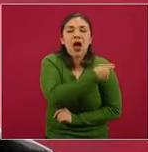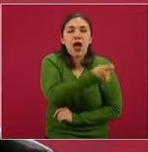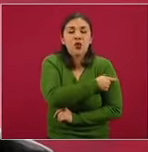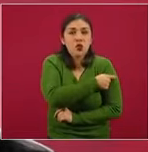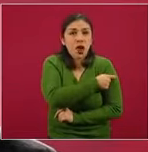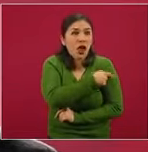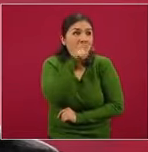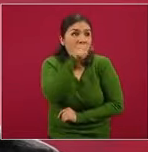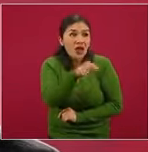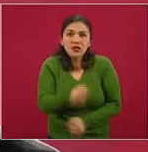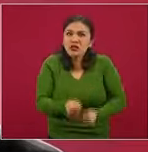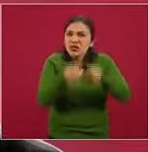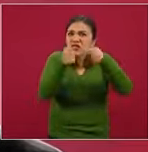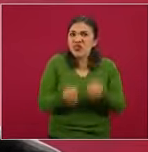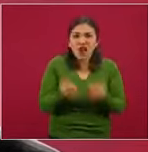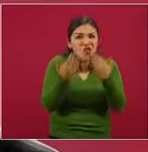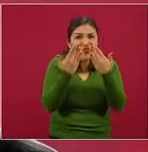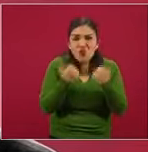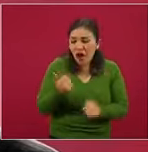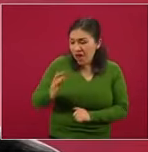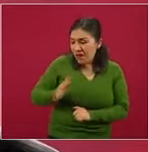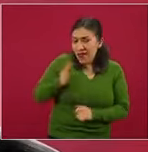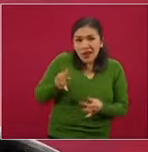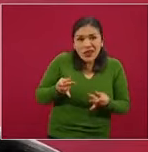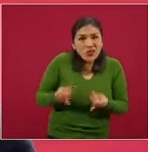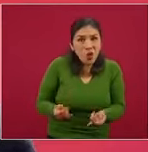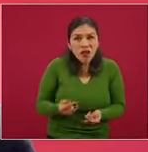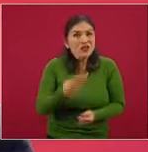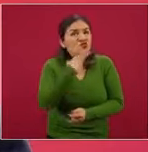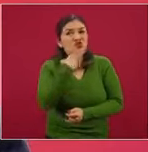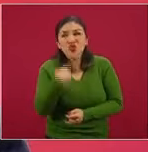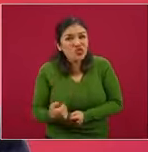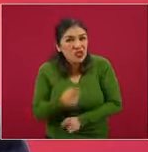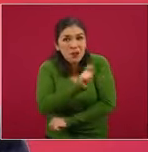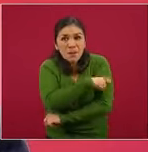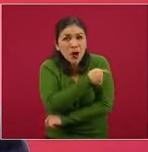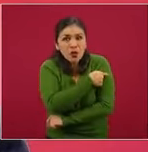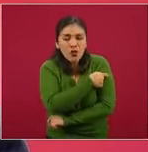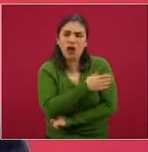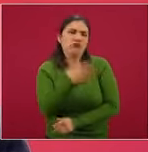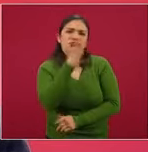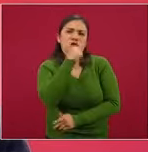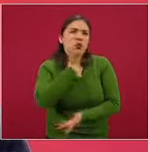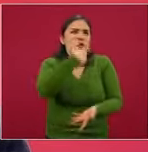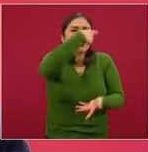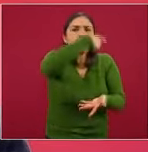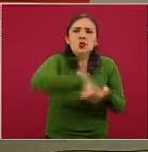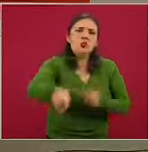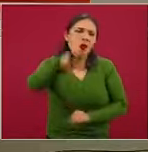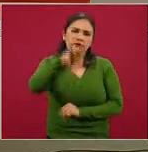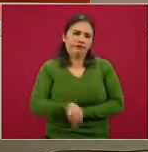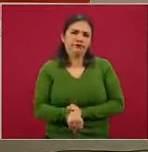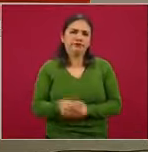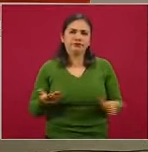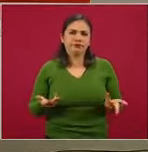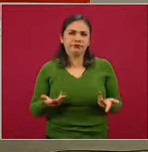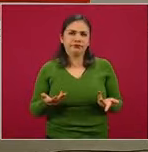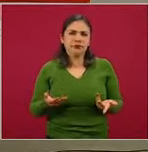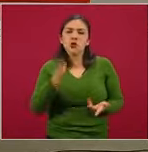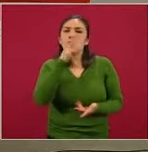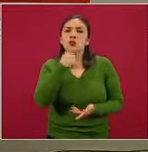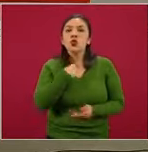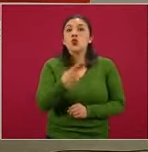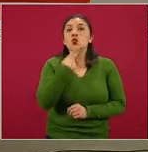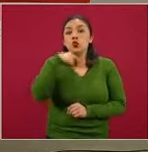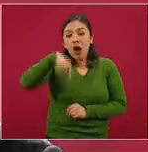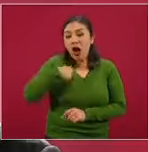demuestran seguridad, calidad o eficacia, no pueden ser compradas y por supuesto utilizadas en